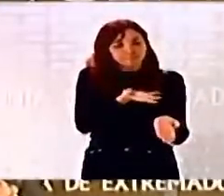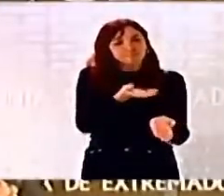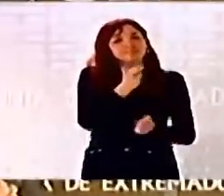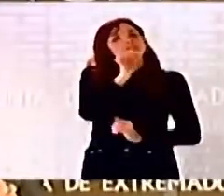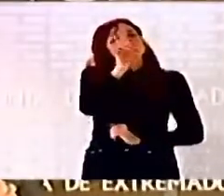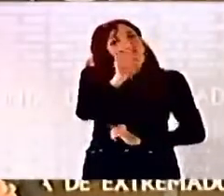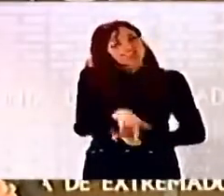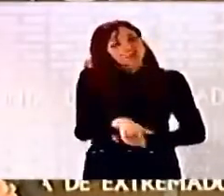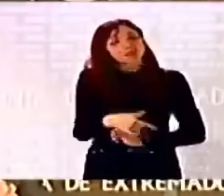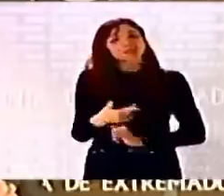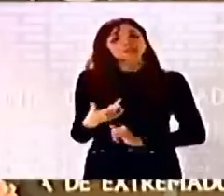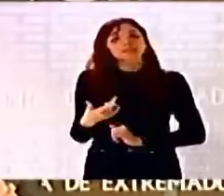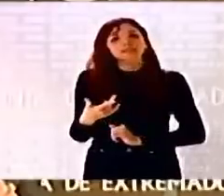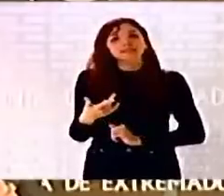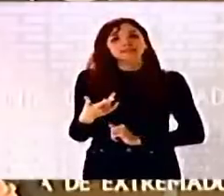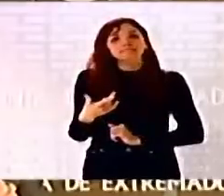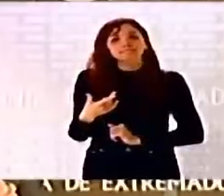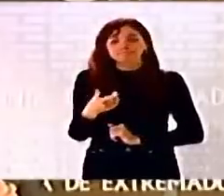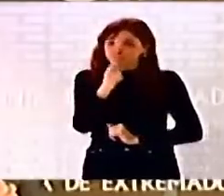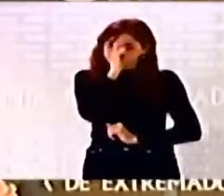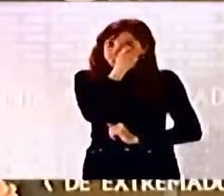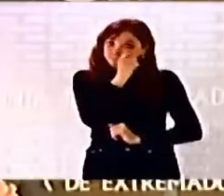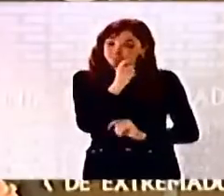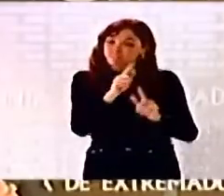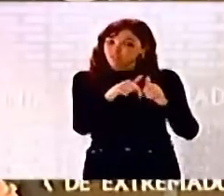nuestro pésame